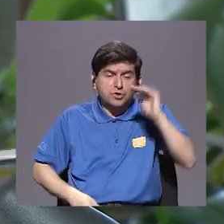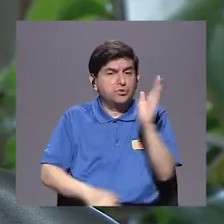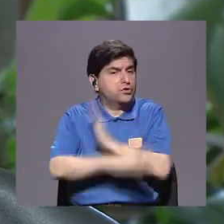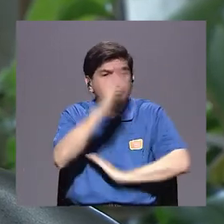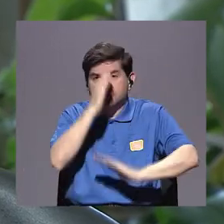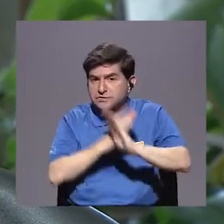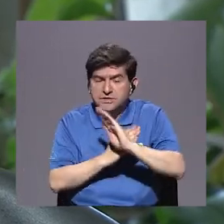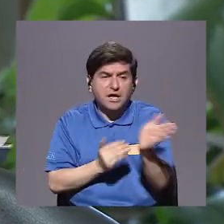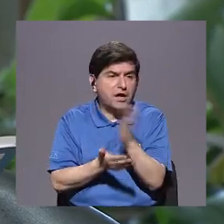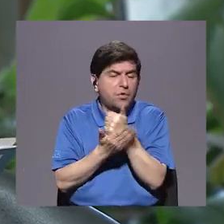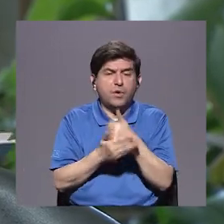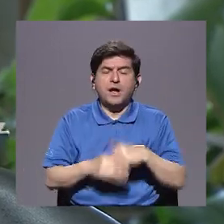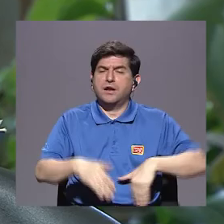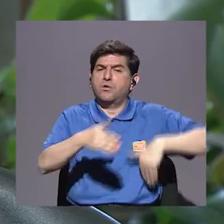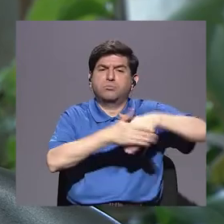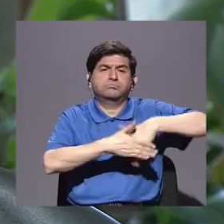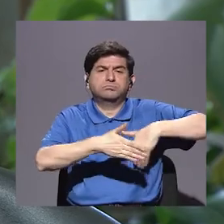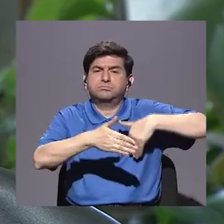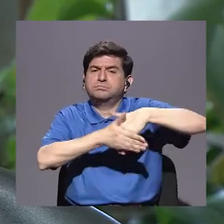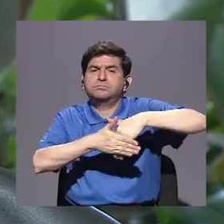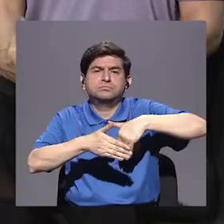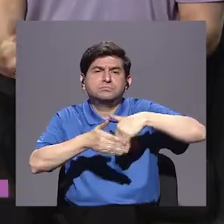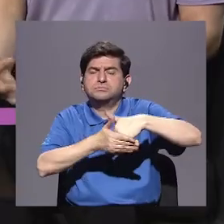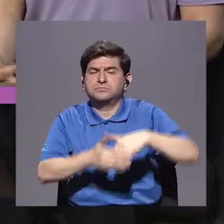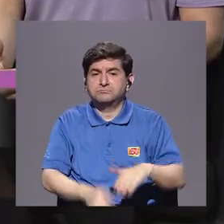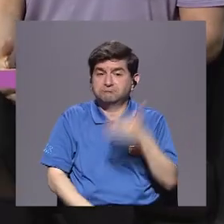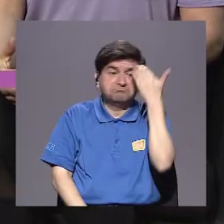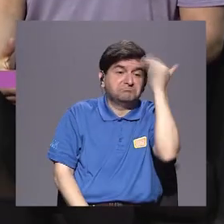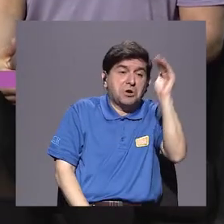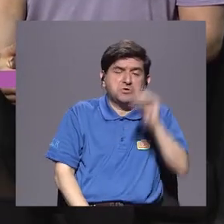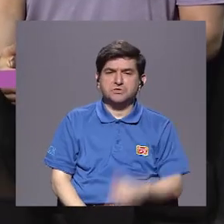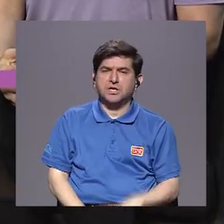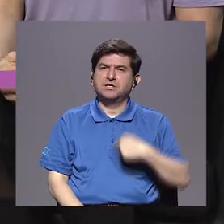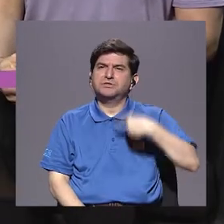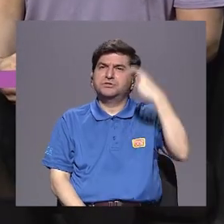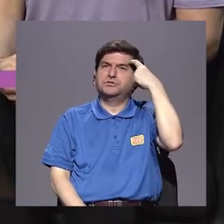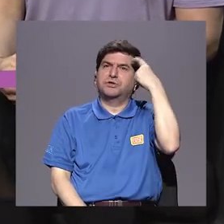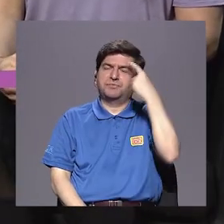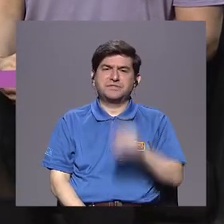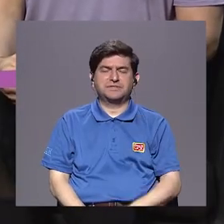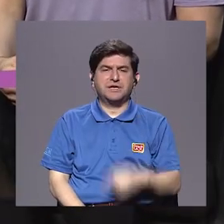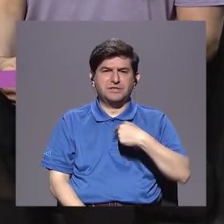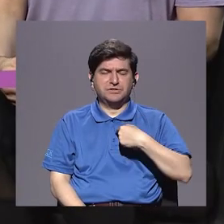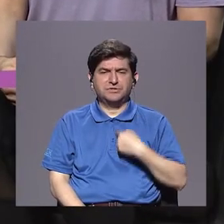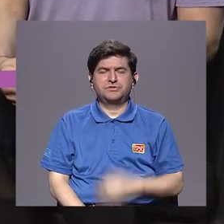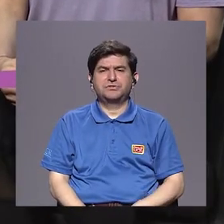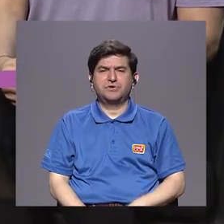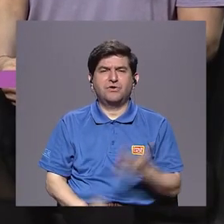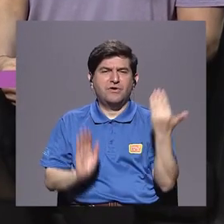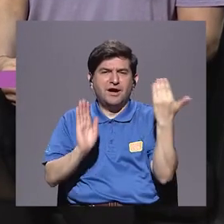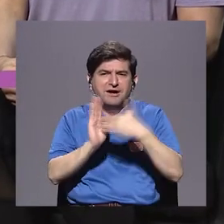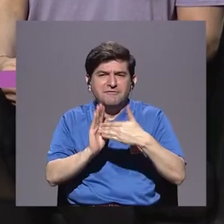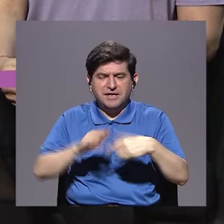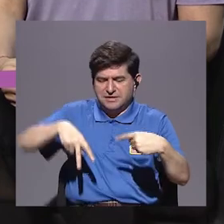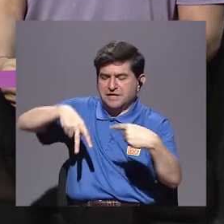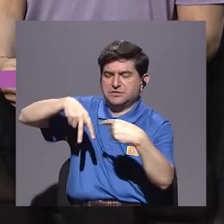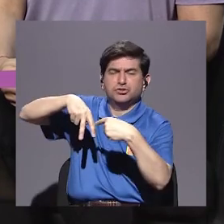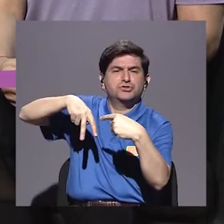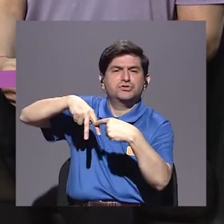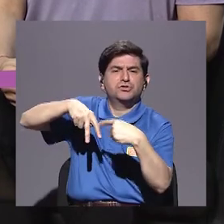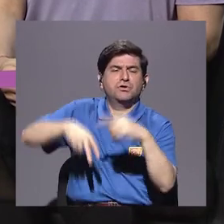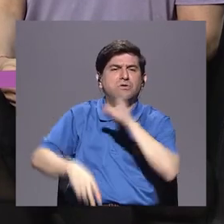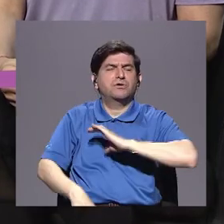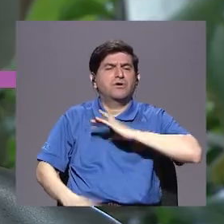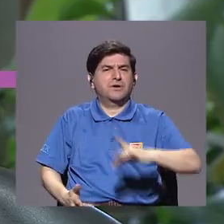una discapacidad o algo que pueda impedirme? No sé, estoy pensando, por ejemplo, si tengo una lesión de rodilla, si tengo, ¿verdad? O